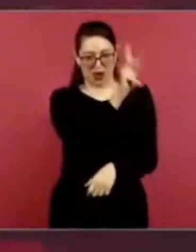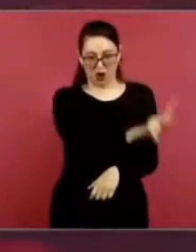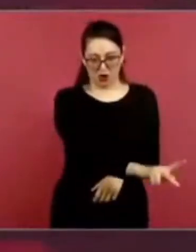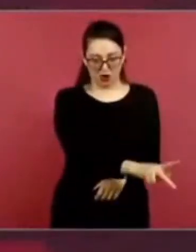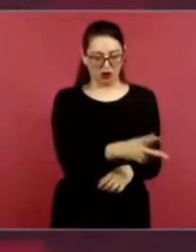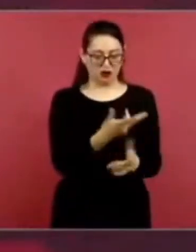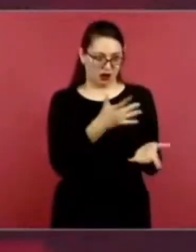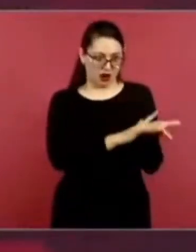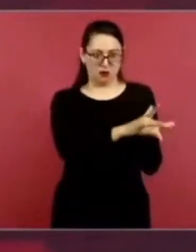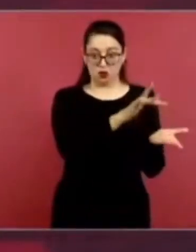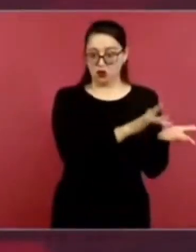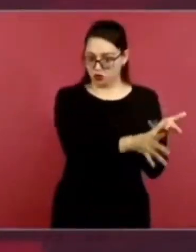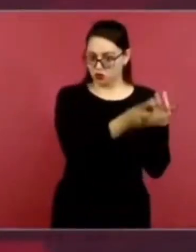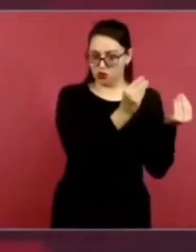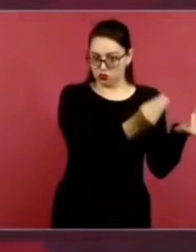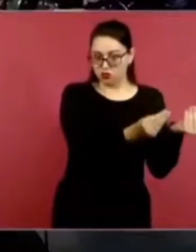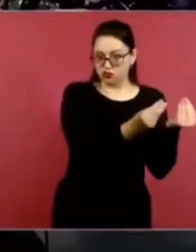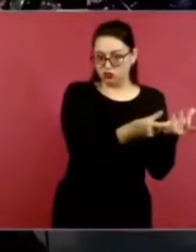Sí,